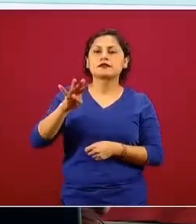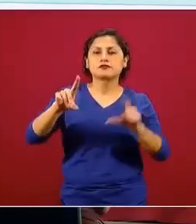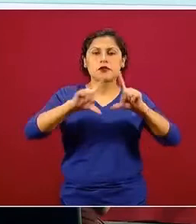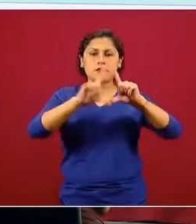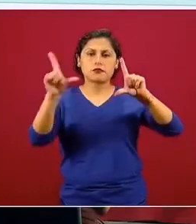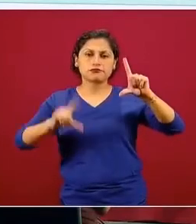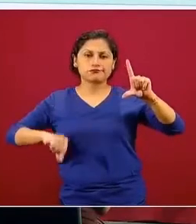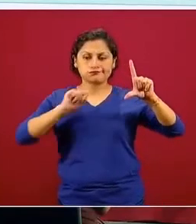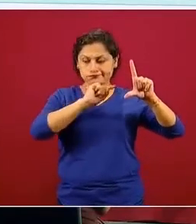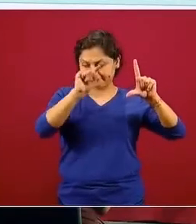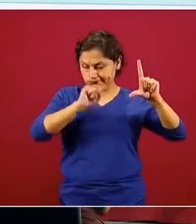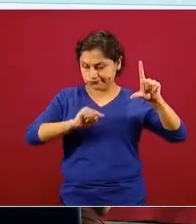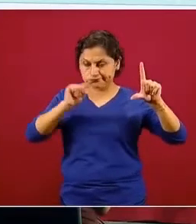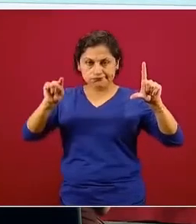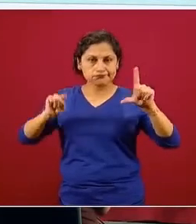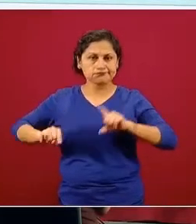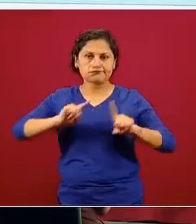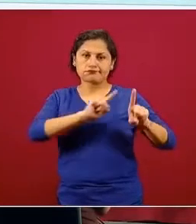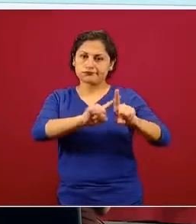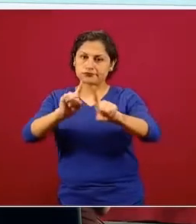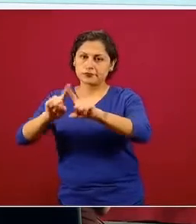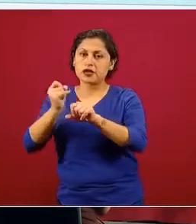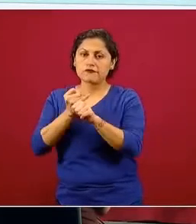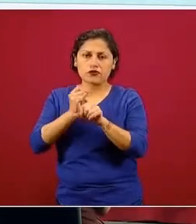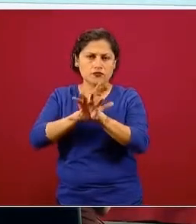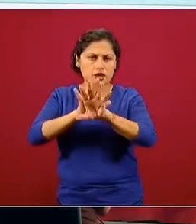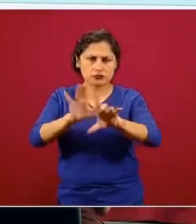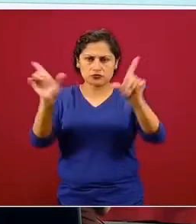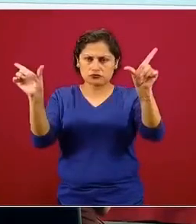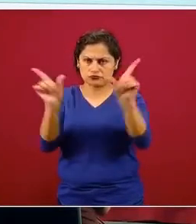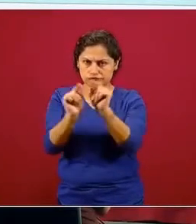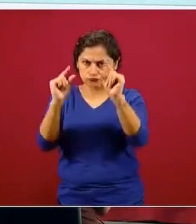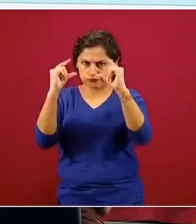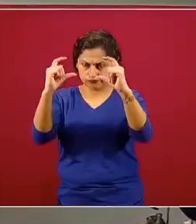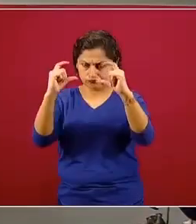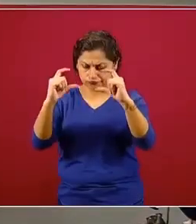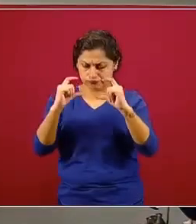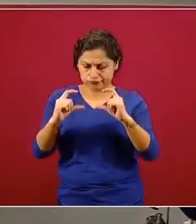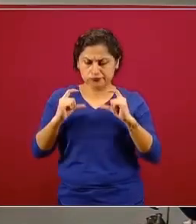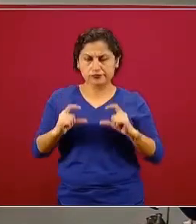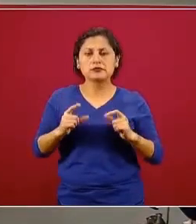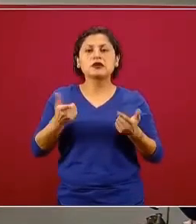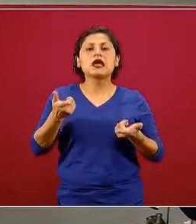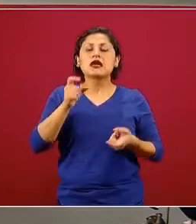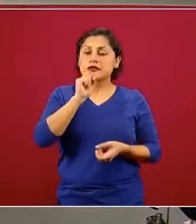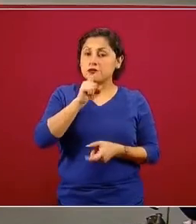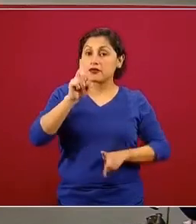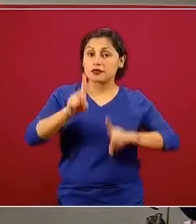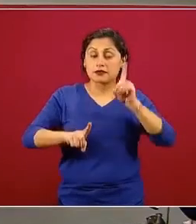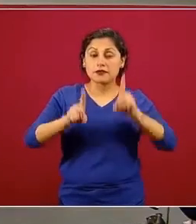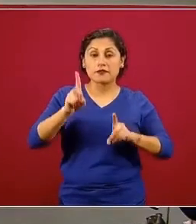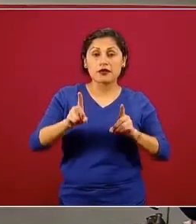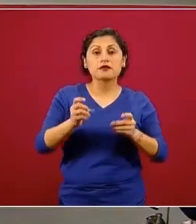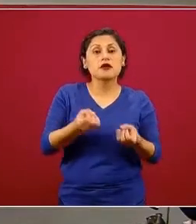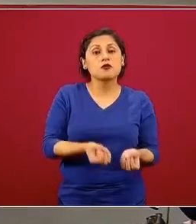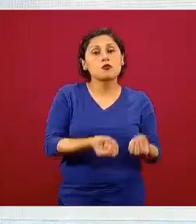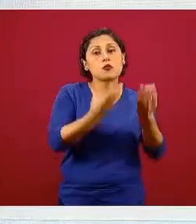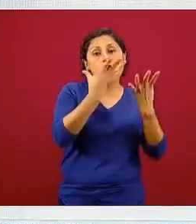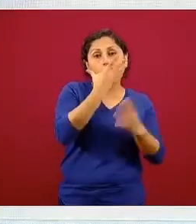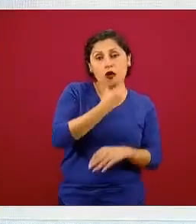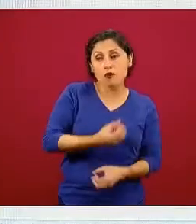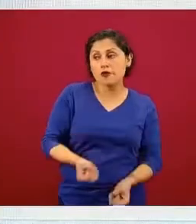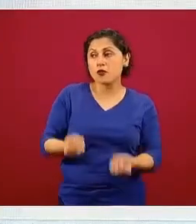del país, y la síntesis de los datos, y clasificarlo por edad, por género, por otras